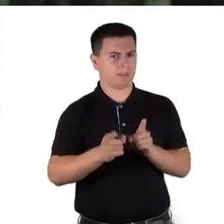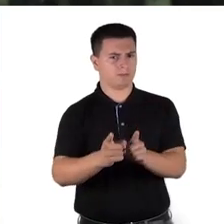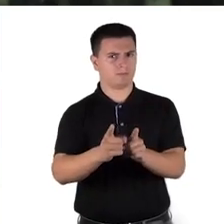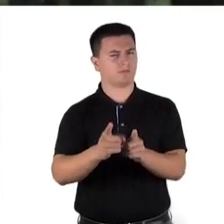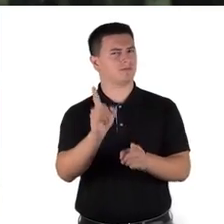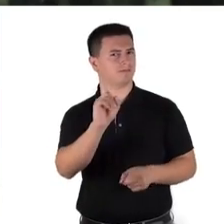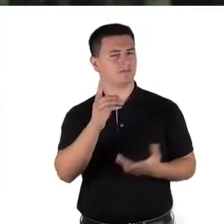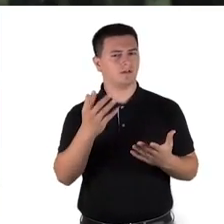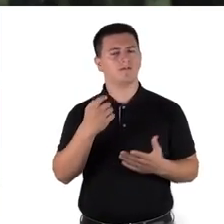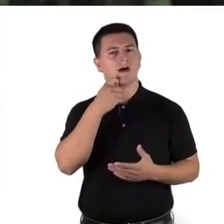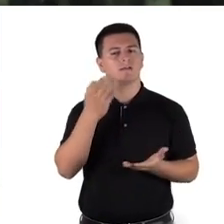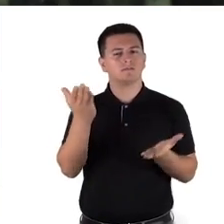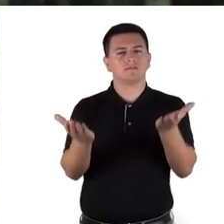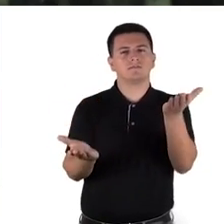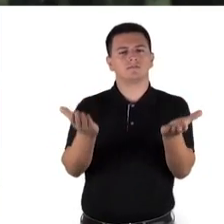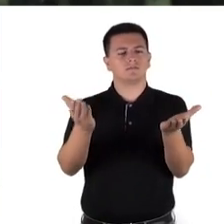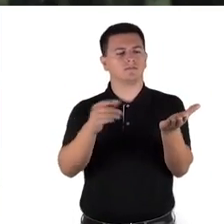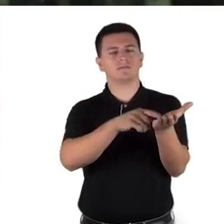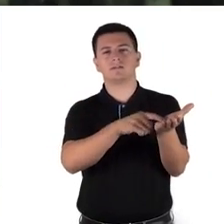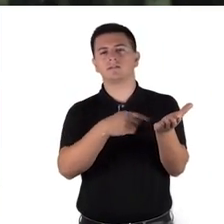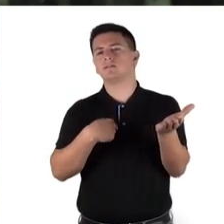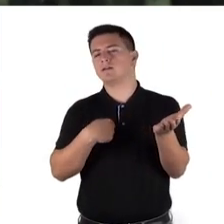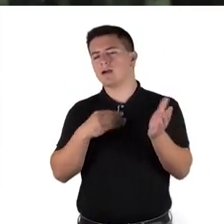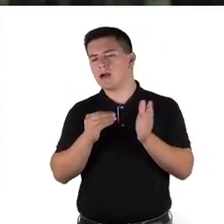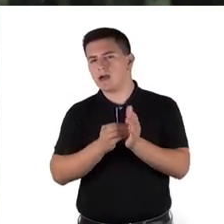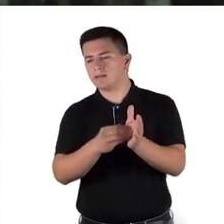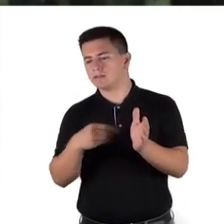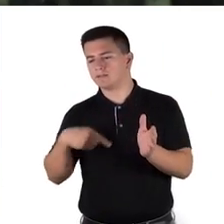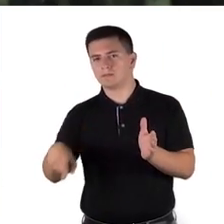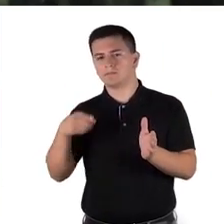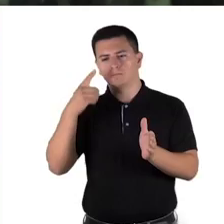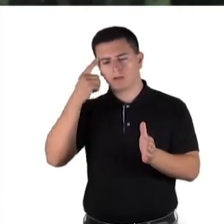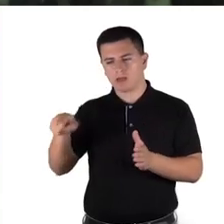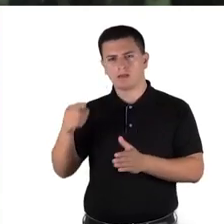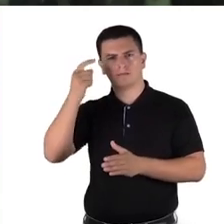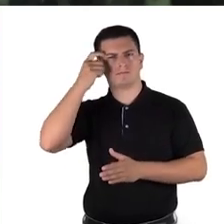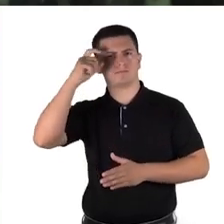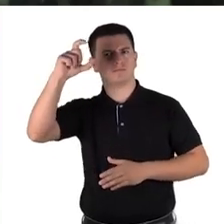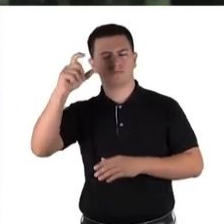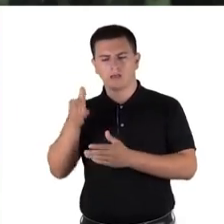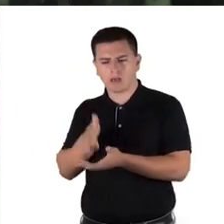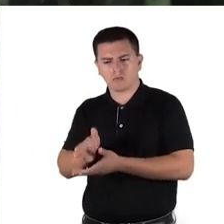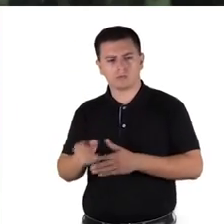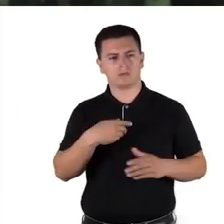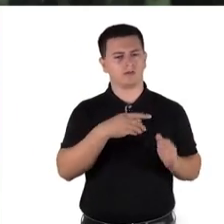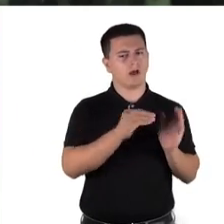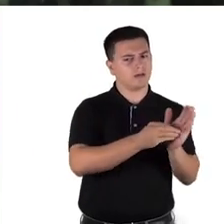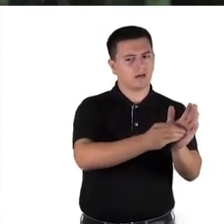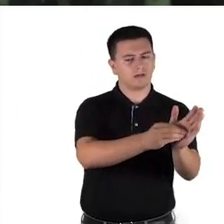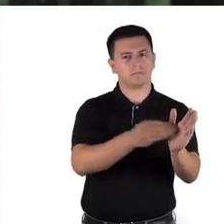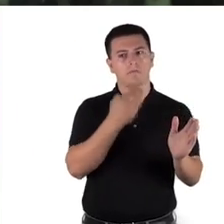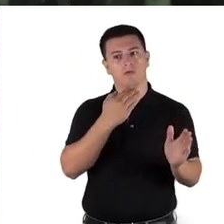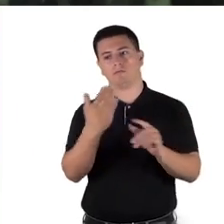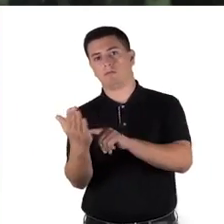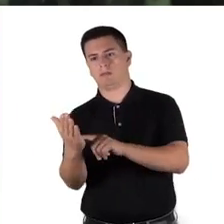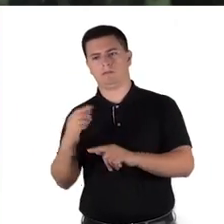sí o sí tienen que pasar todo el tiempo. Entonces es como encontrar quizás un equilibrio entre actividades que tienen que estar porque favorecen a su desarrollo